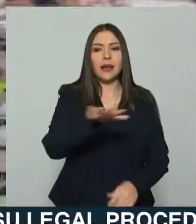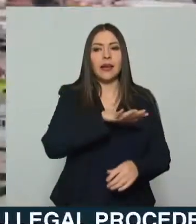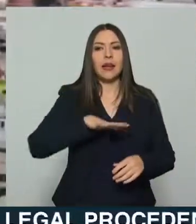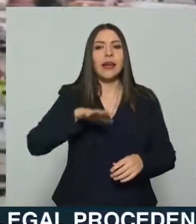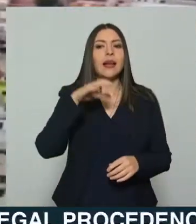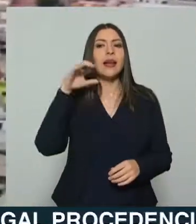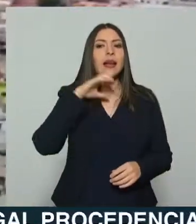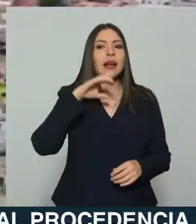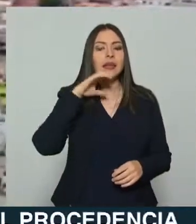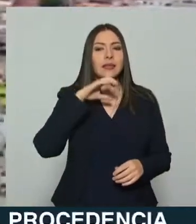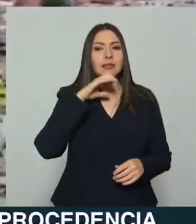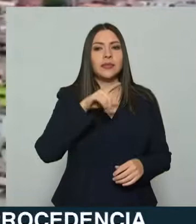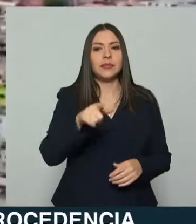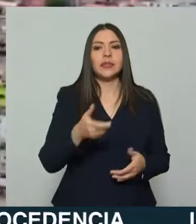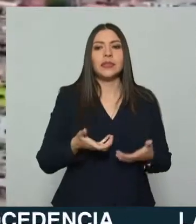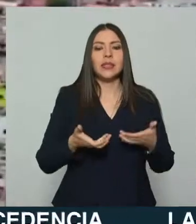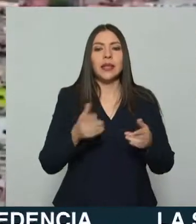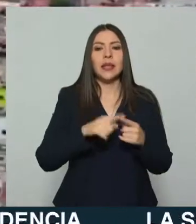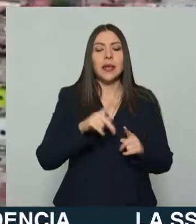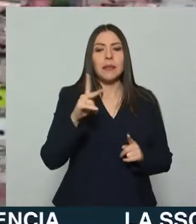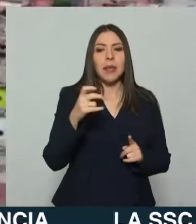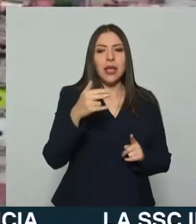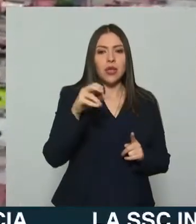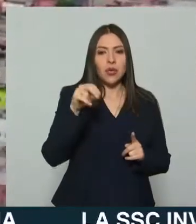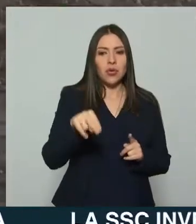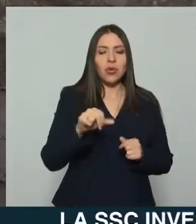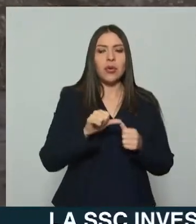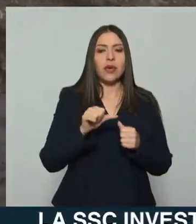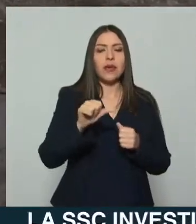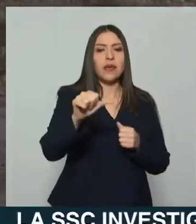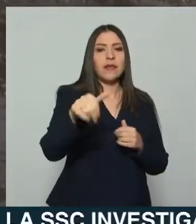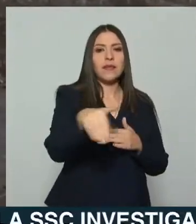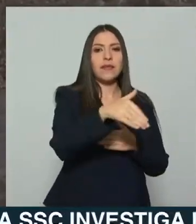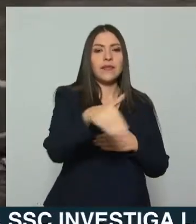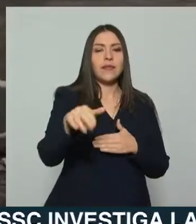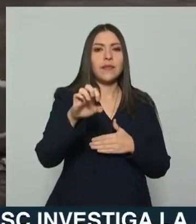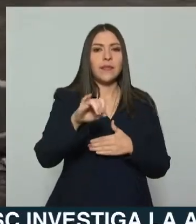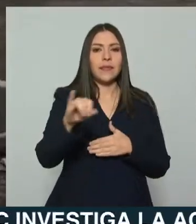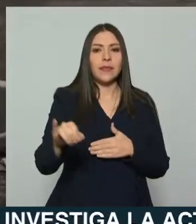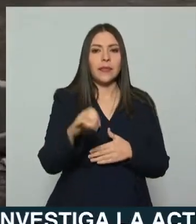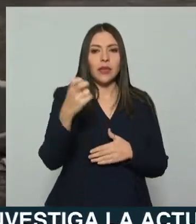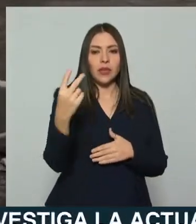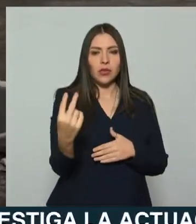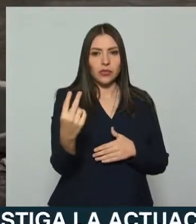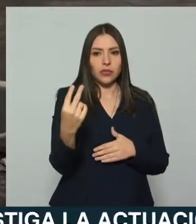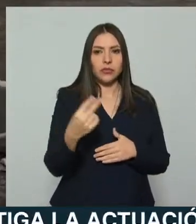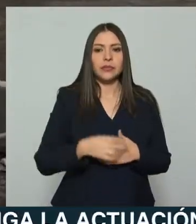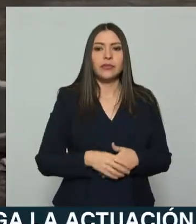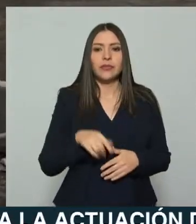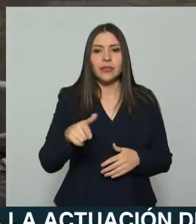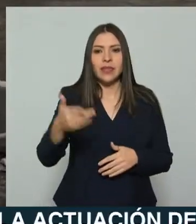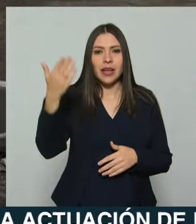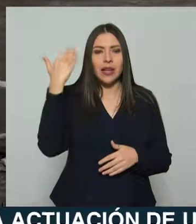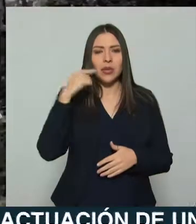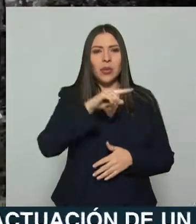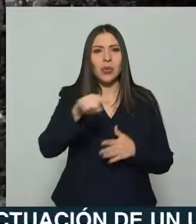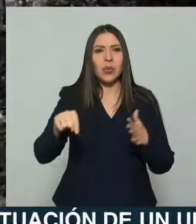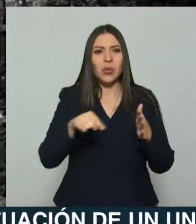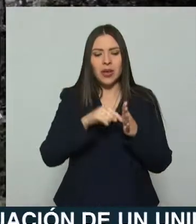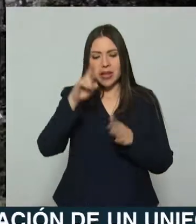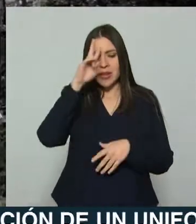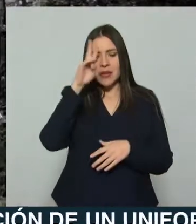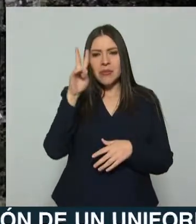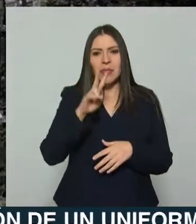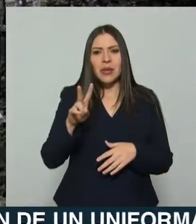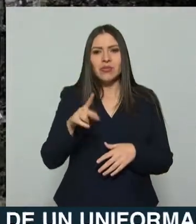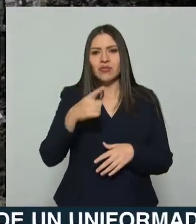Carranza, Avenida del Peñón a Eje 2 Norte. Señaló que este es un espacio que pasó de ser un punto que generaba problemas